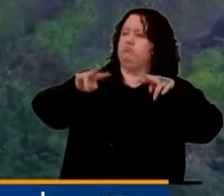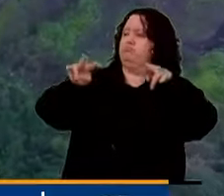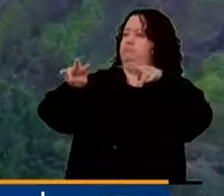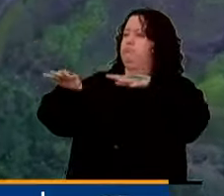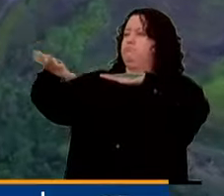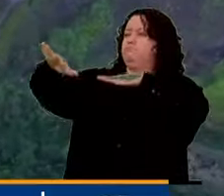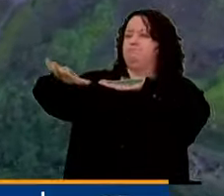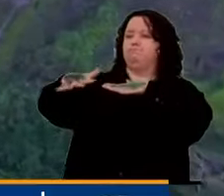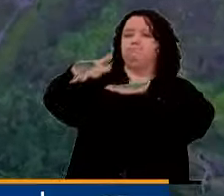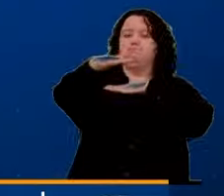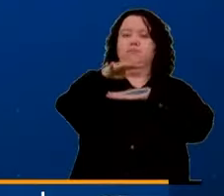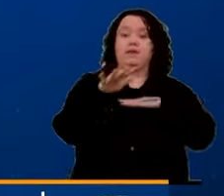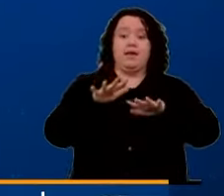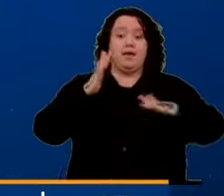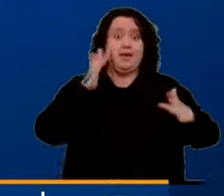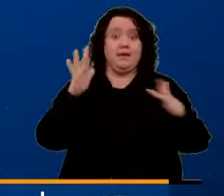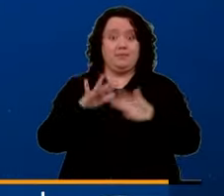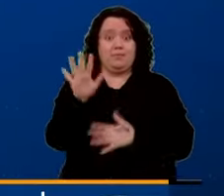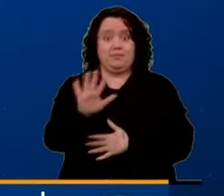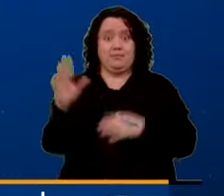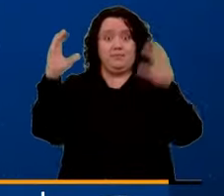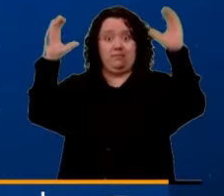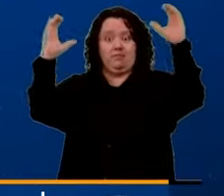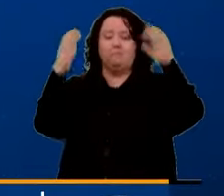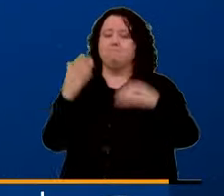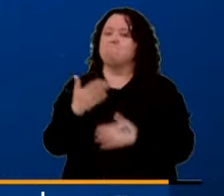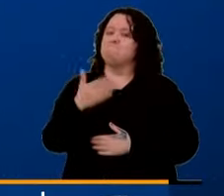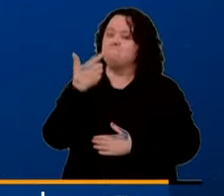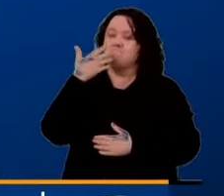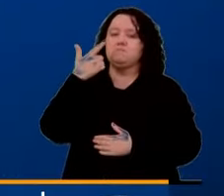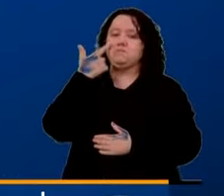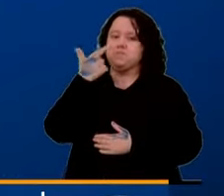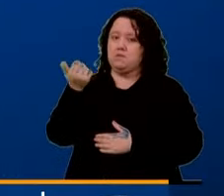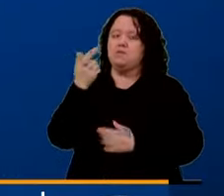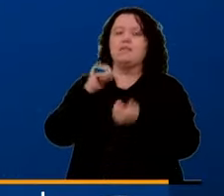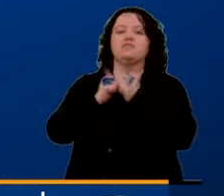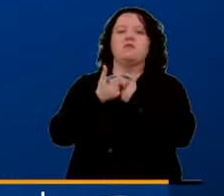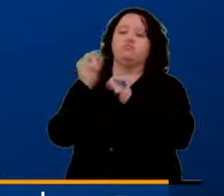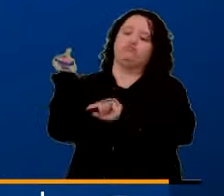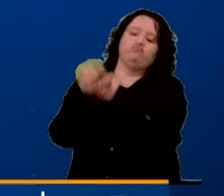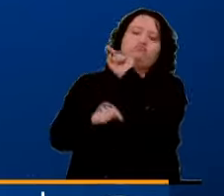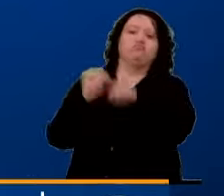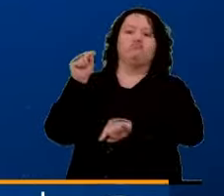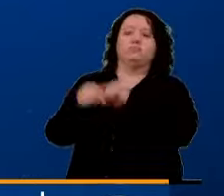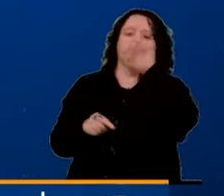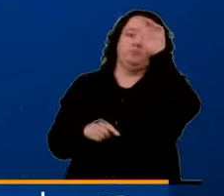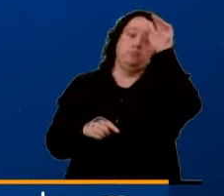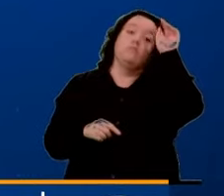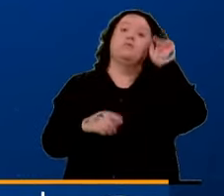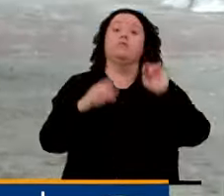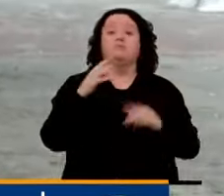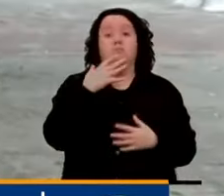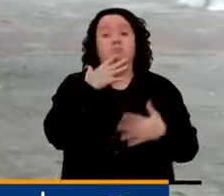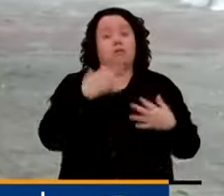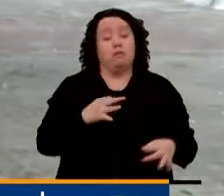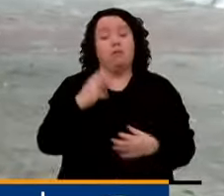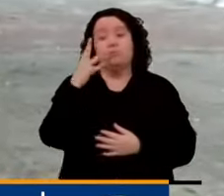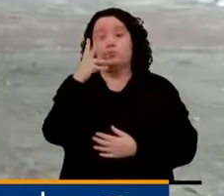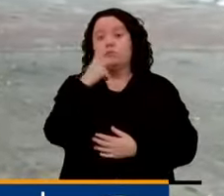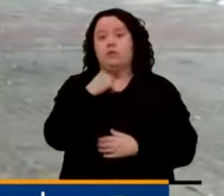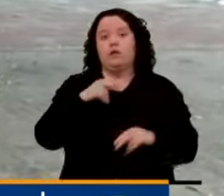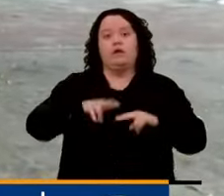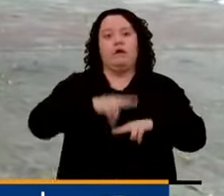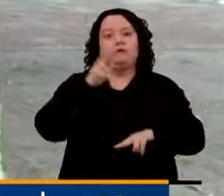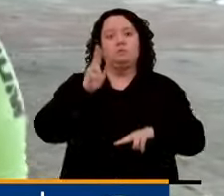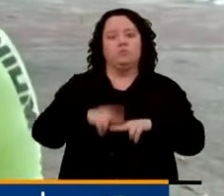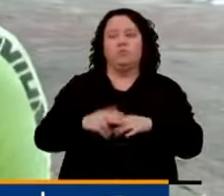región hacen de este departamento uno de los lugares preferidos para los deportistas. Está muy bonito, sinceramente tiene una naturaleza